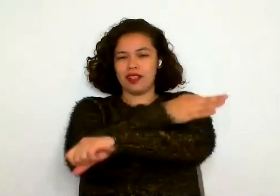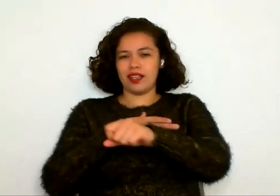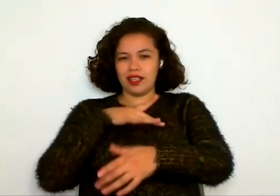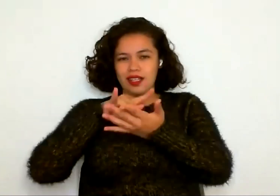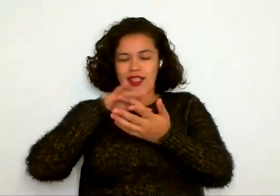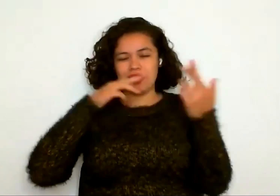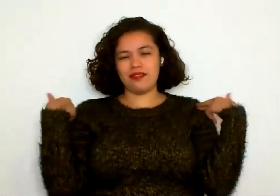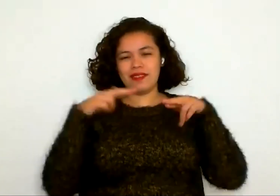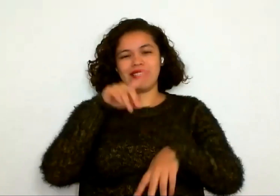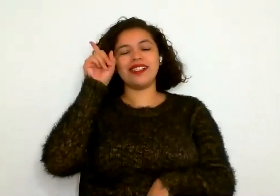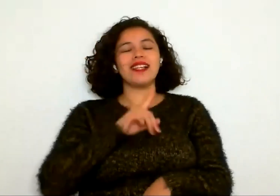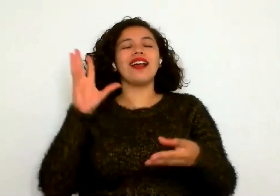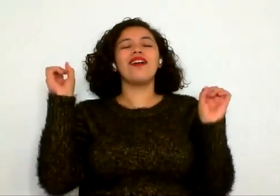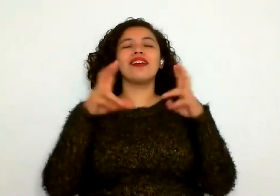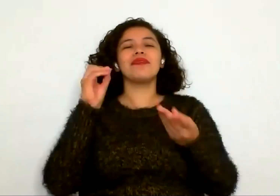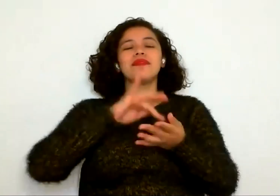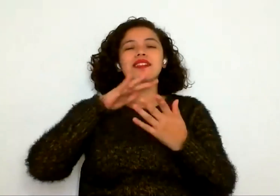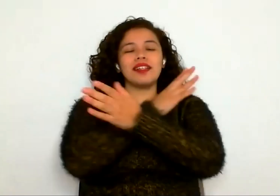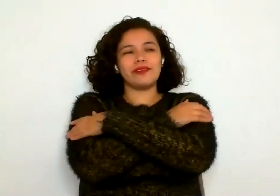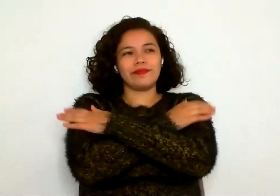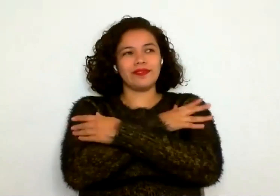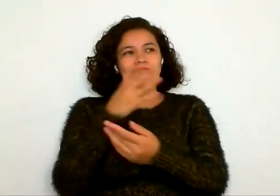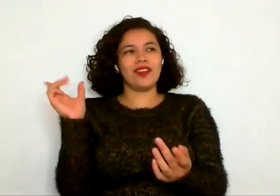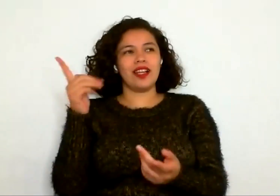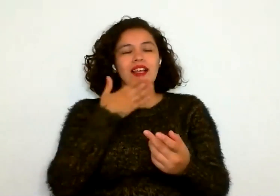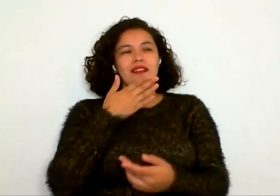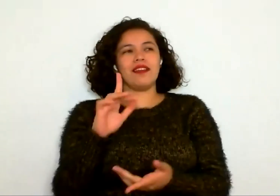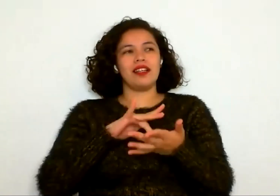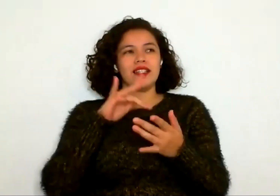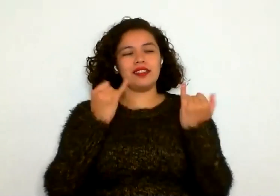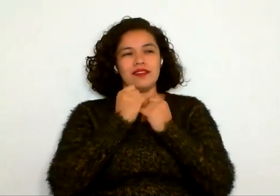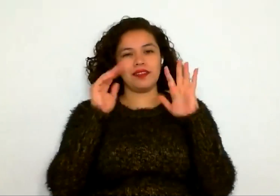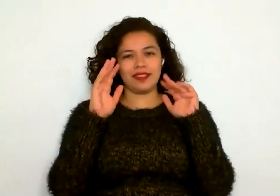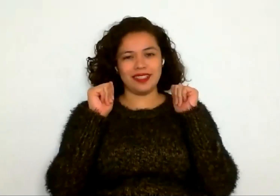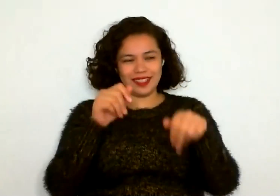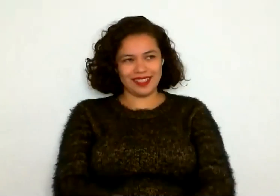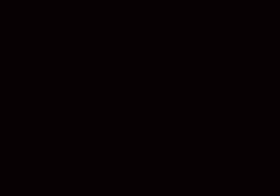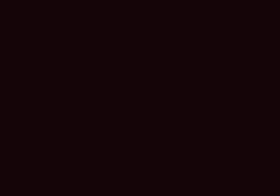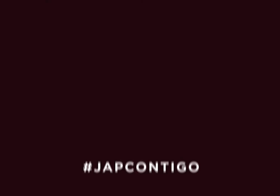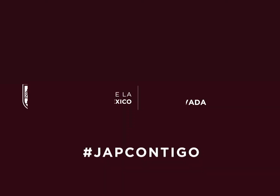Gracias, maestra. Ok, muchas gracias. Un abrazo. Que estén muy bien. Gracias. Igualmente. Bye. Gracias.